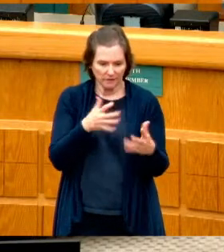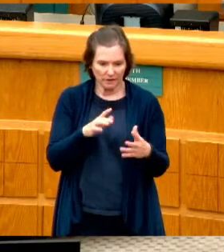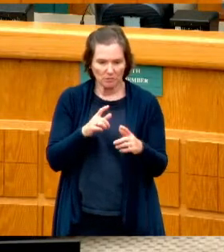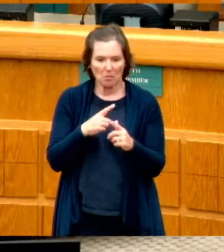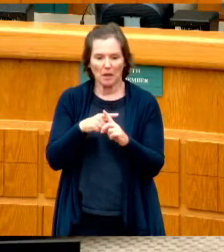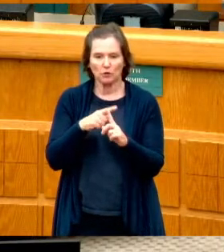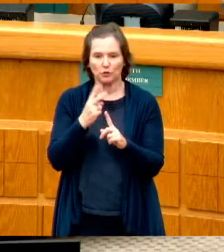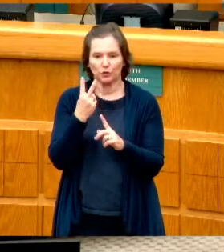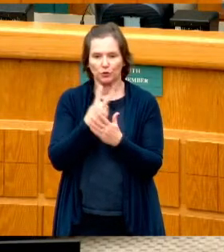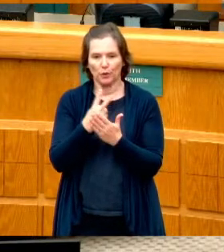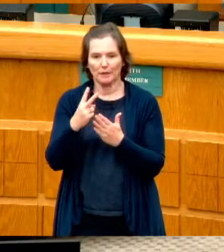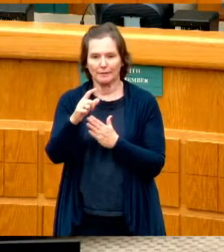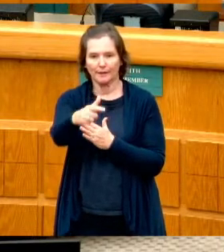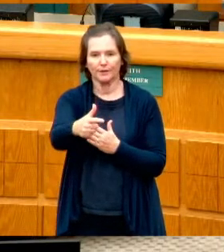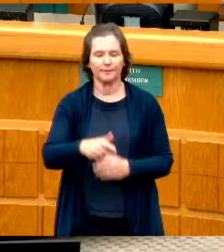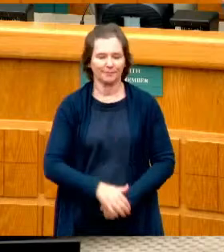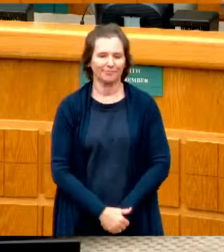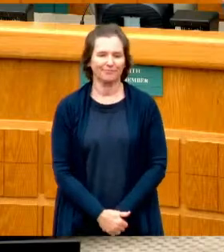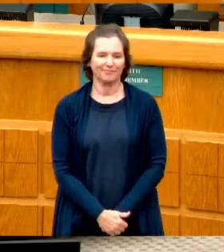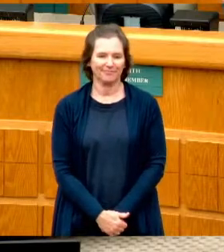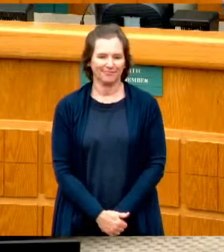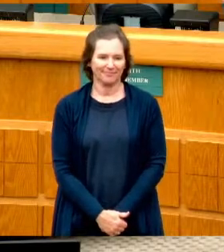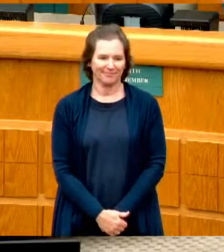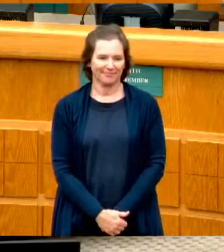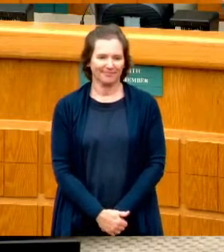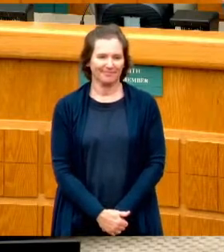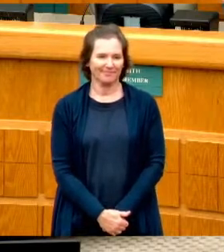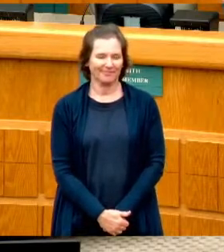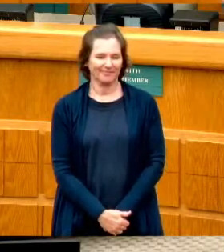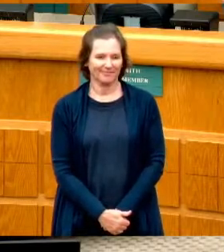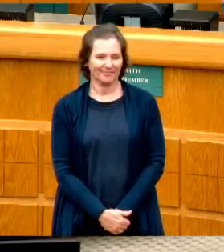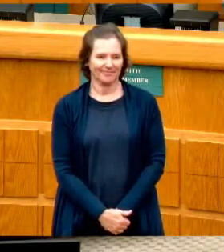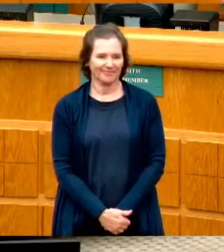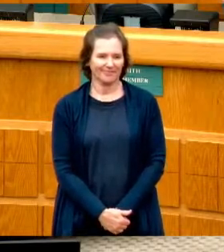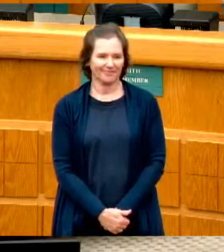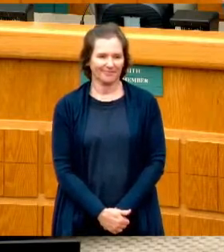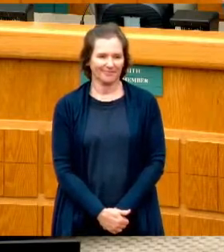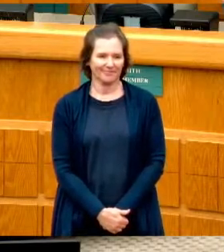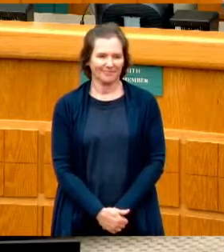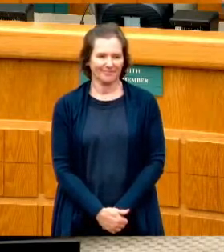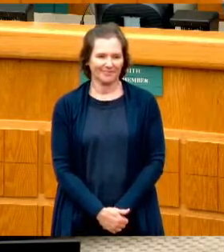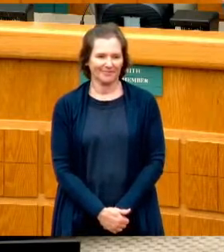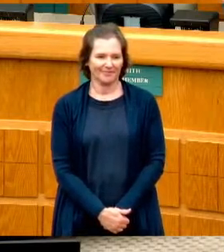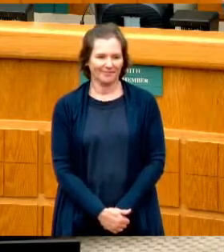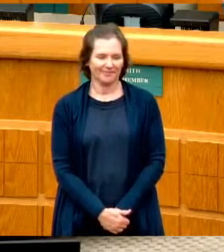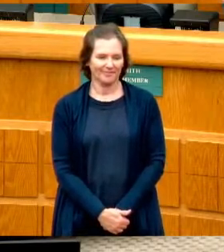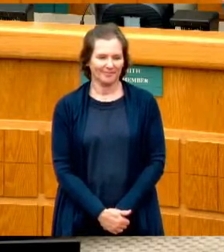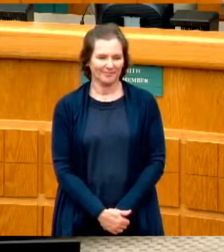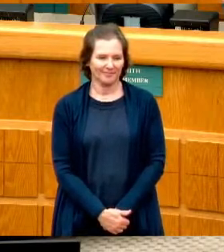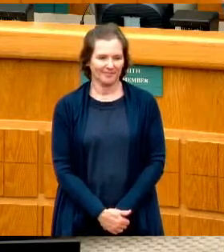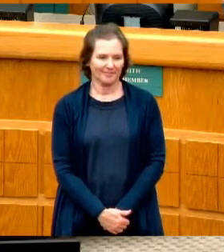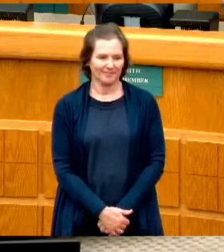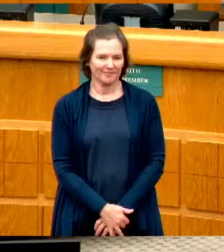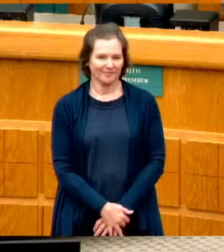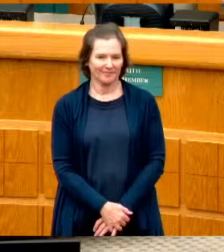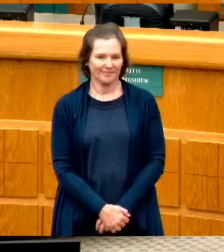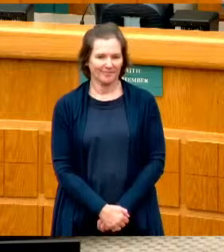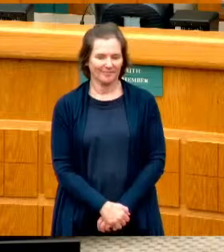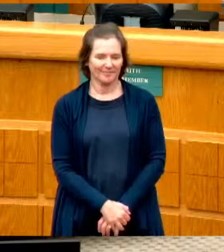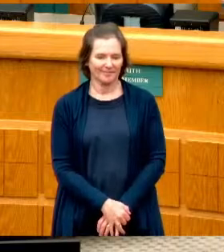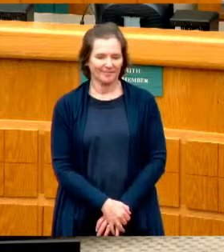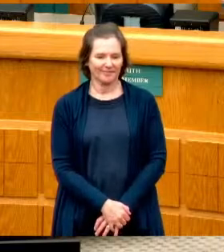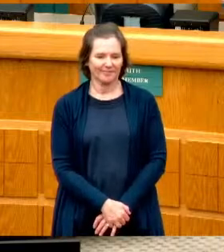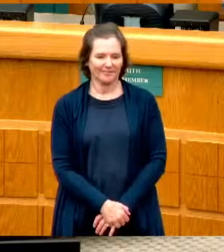y desinfección de superficies va a ayudar a la prevención del contagio. Continuamos registrando a personas para que sean vacunadas por internet, así como por